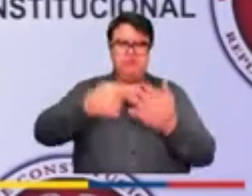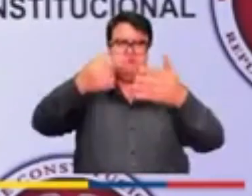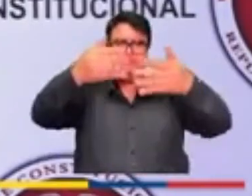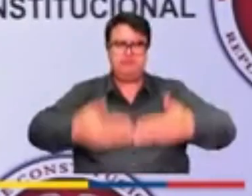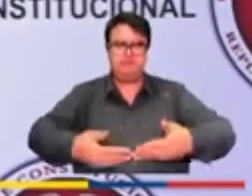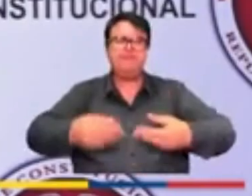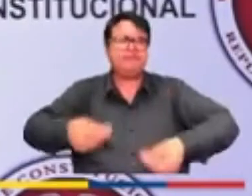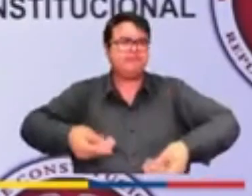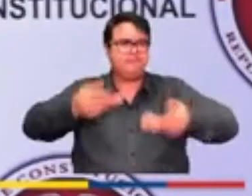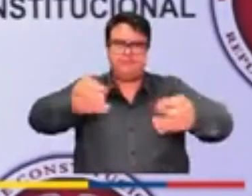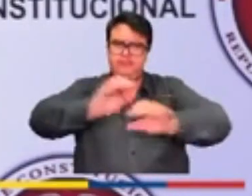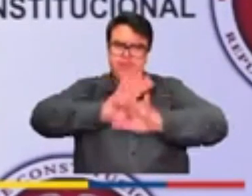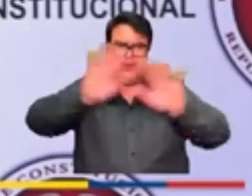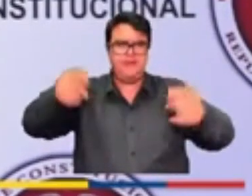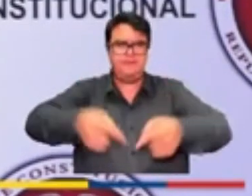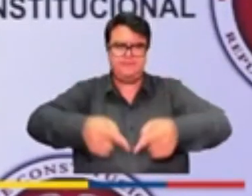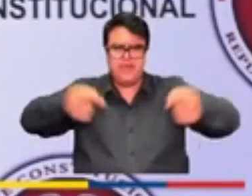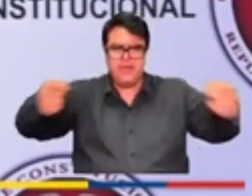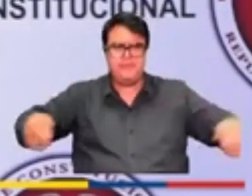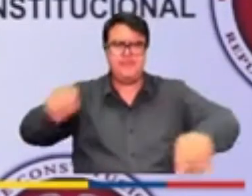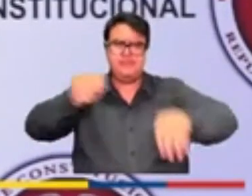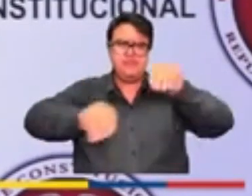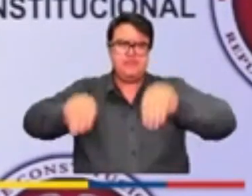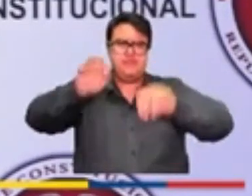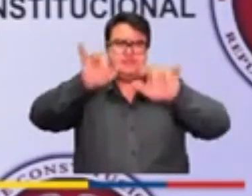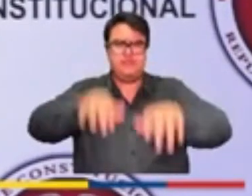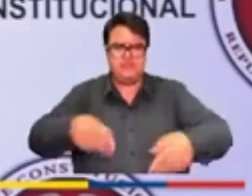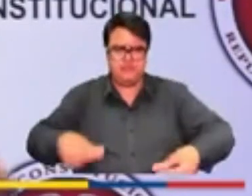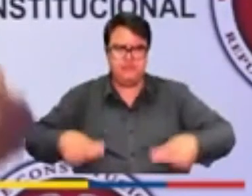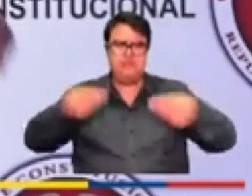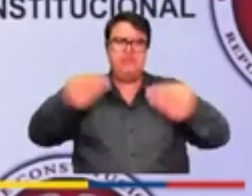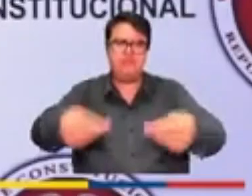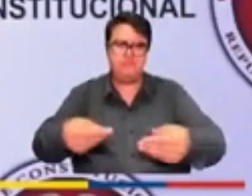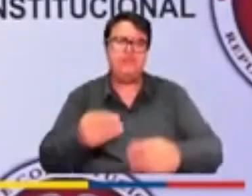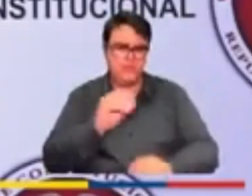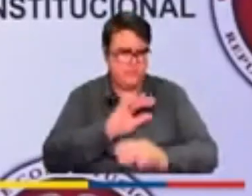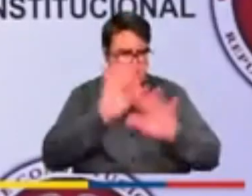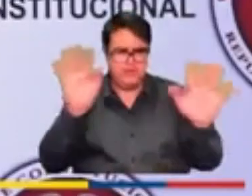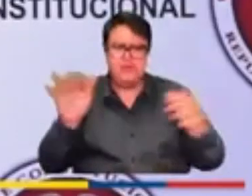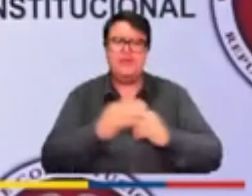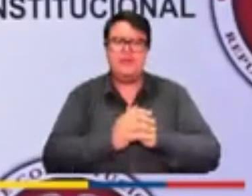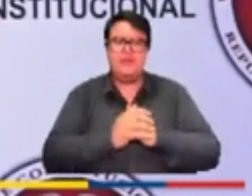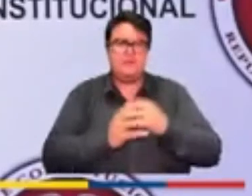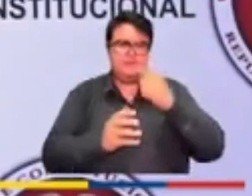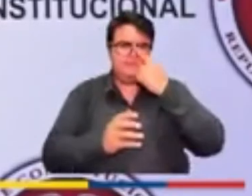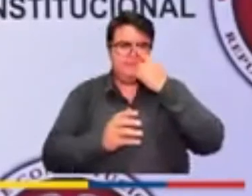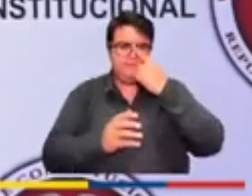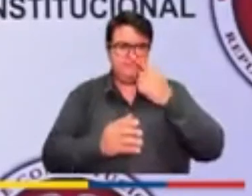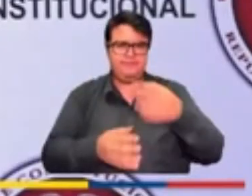por supuesto mucho más elaborado, y por supuesto estaremos prestos